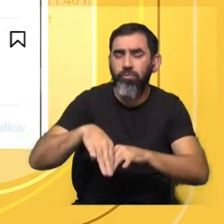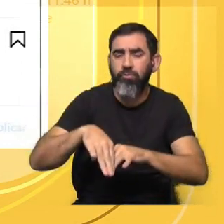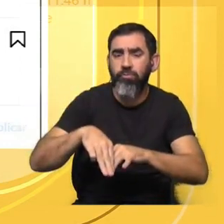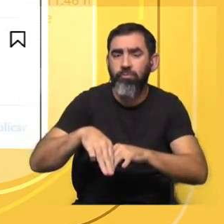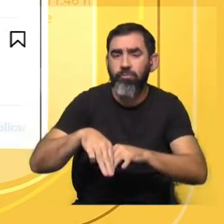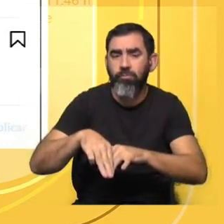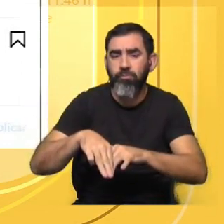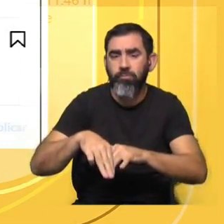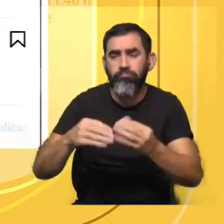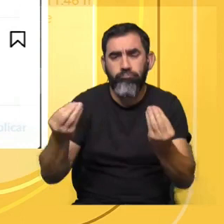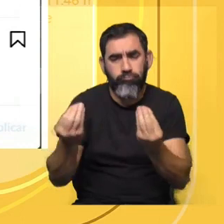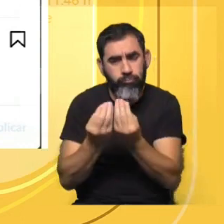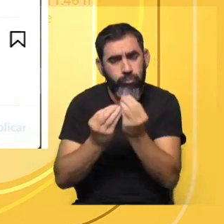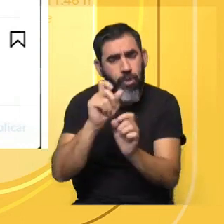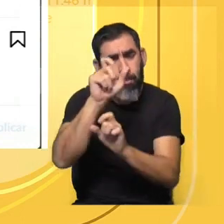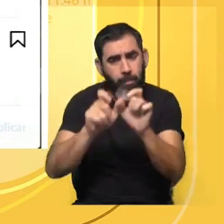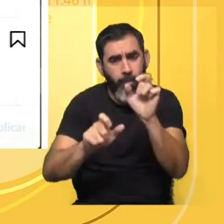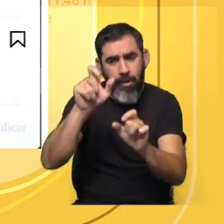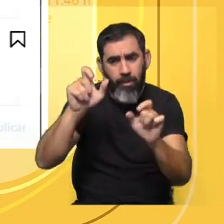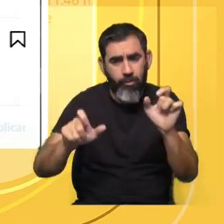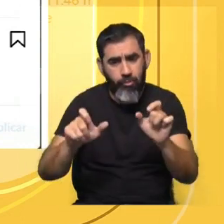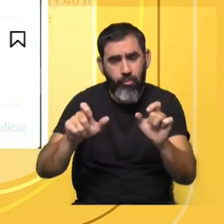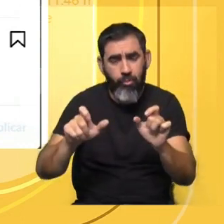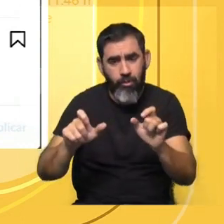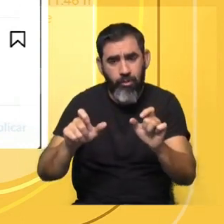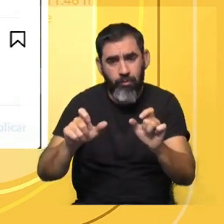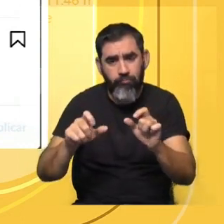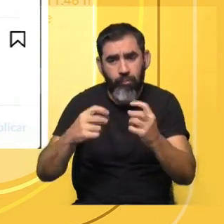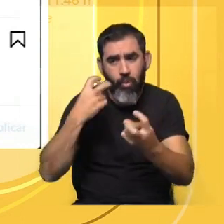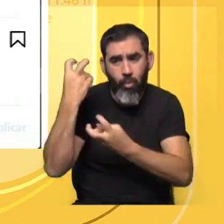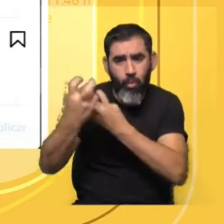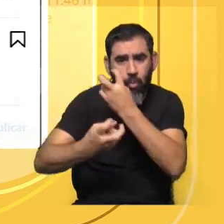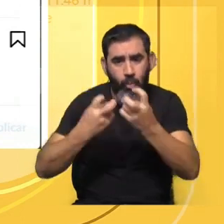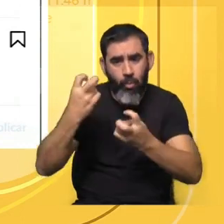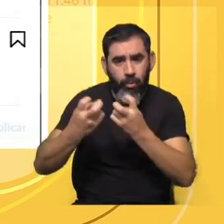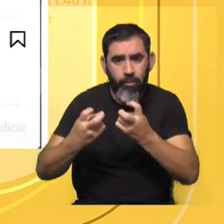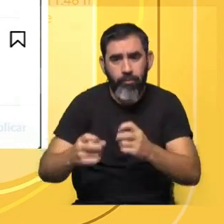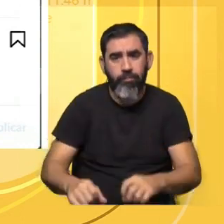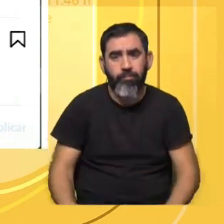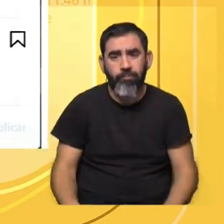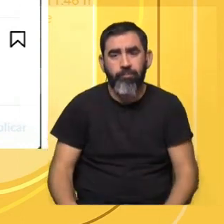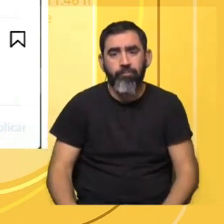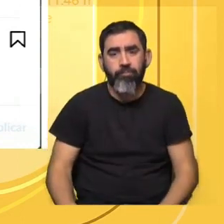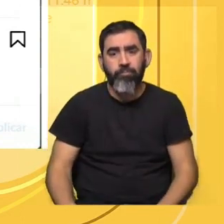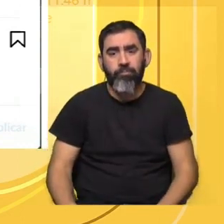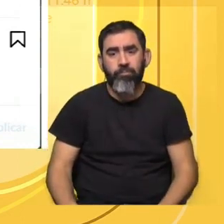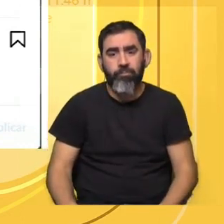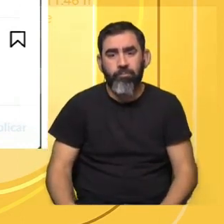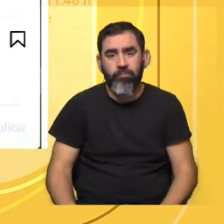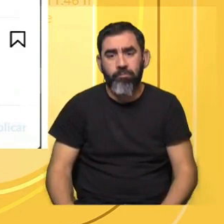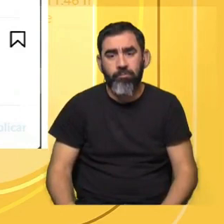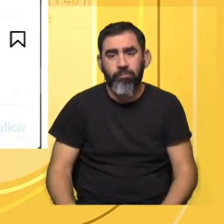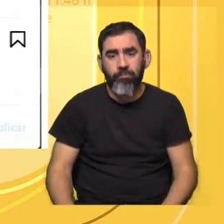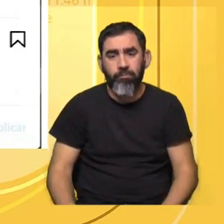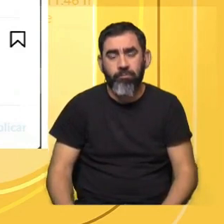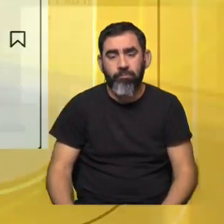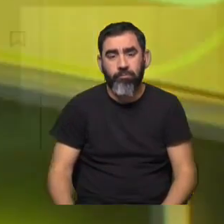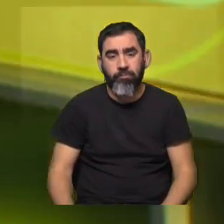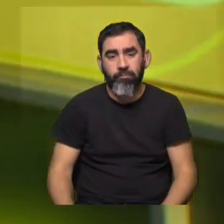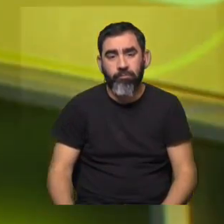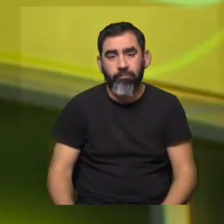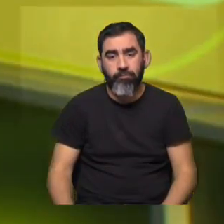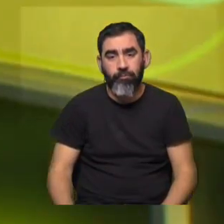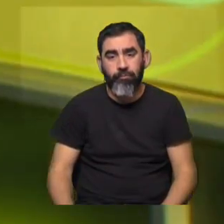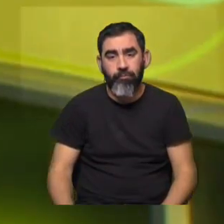movió mucha gente, mucha más de la que uno podía pensar que se podía mover por un animal atropellado en una carretera, y el final, dentro